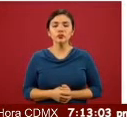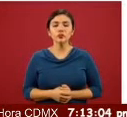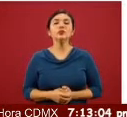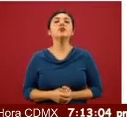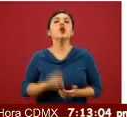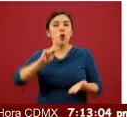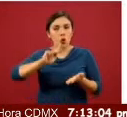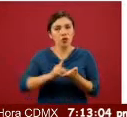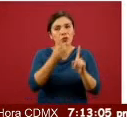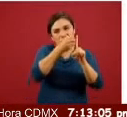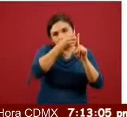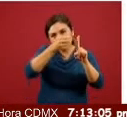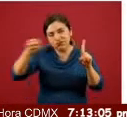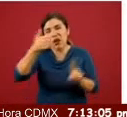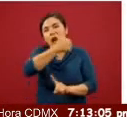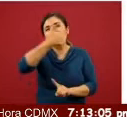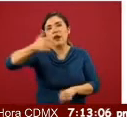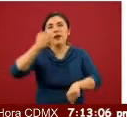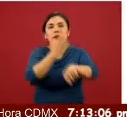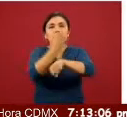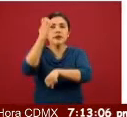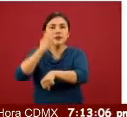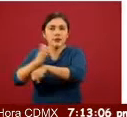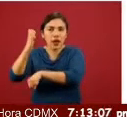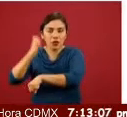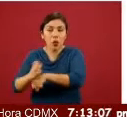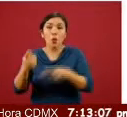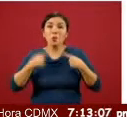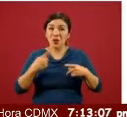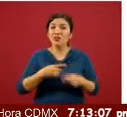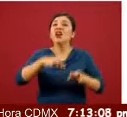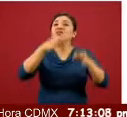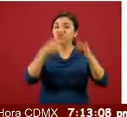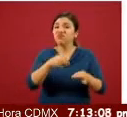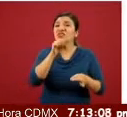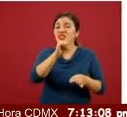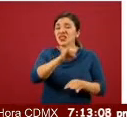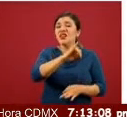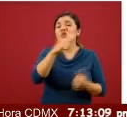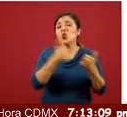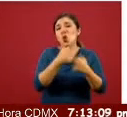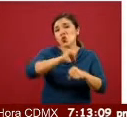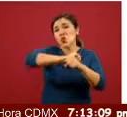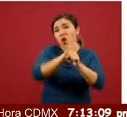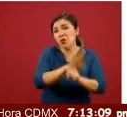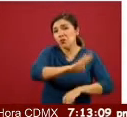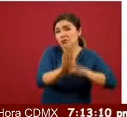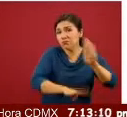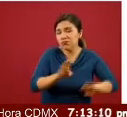pero ahora por entidad federativa, tanto los confirmados como los que están aún sospechosos. Y bueno, aquí